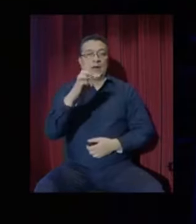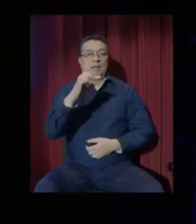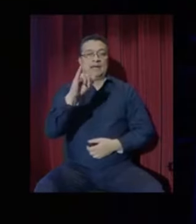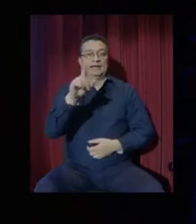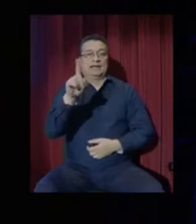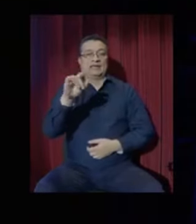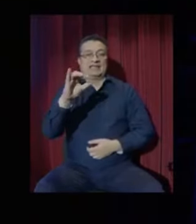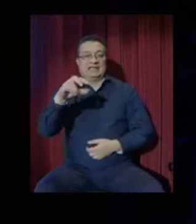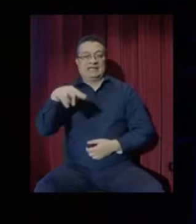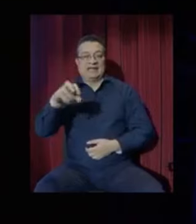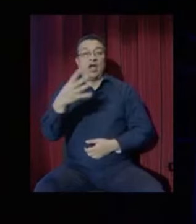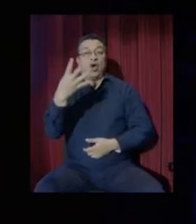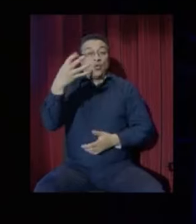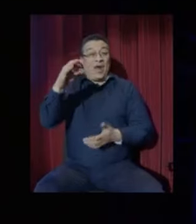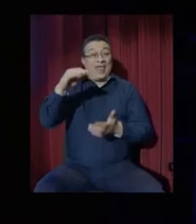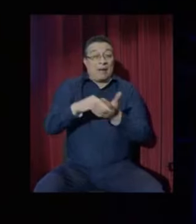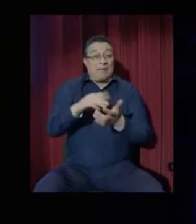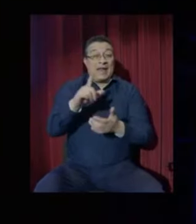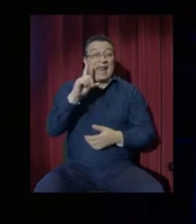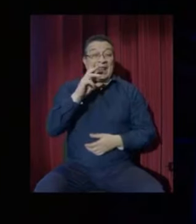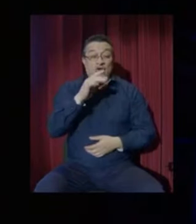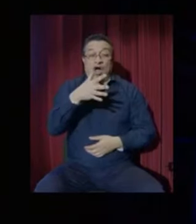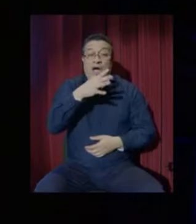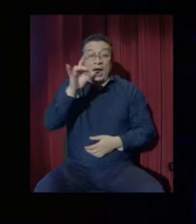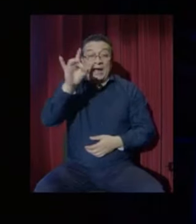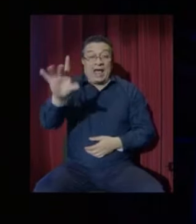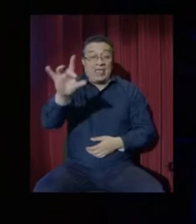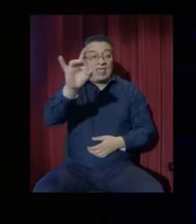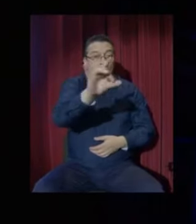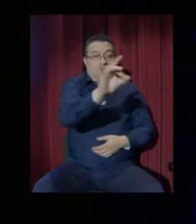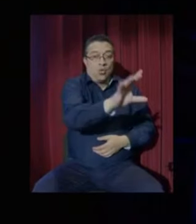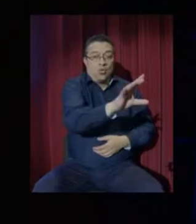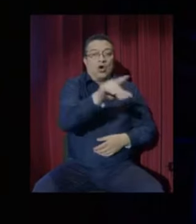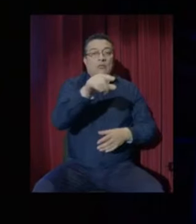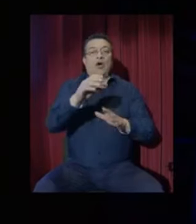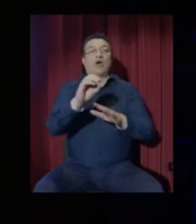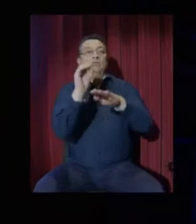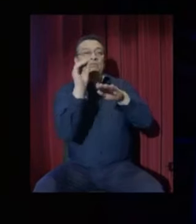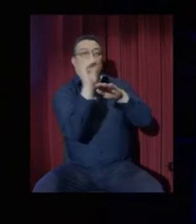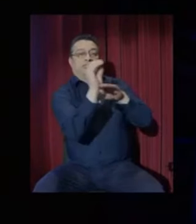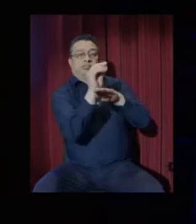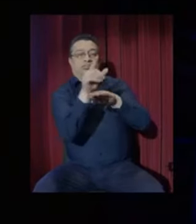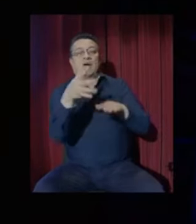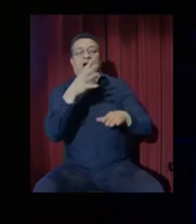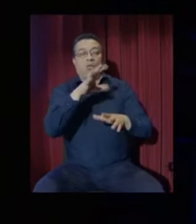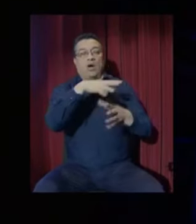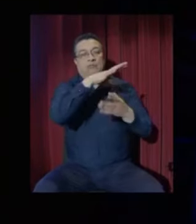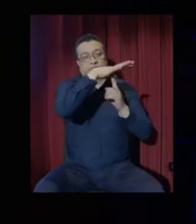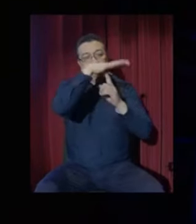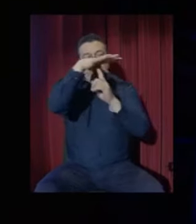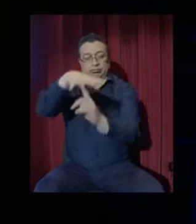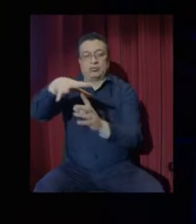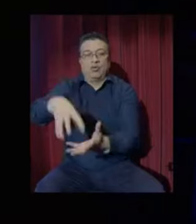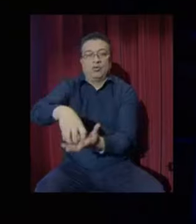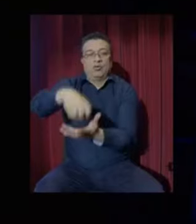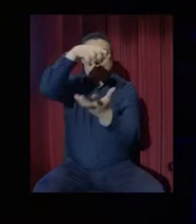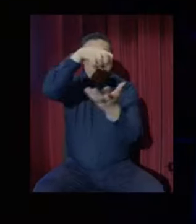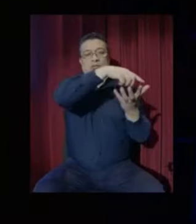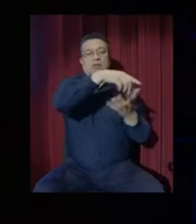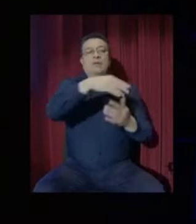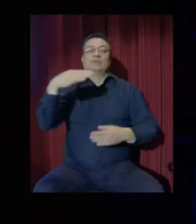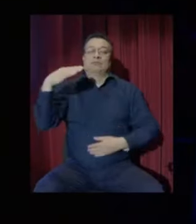de 40,000 l de agua cada una para abastecimiento cosa que sin lugar a dudas también hizo una